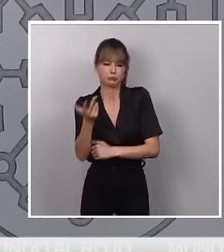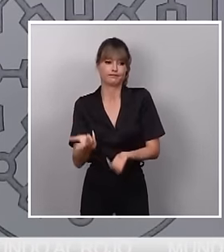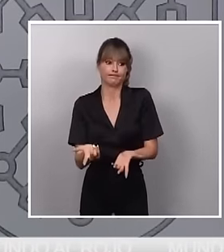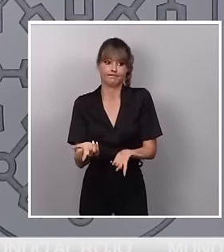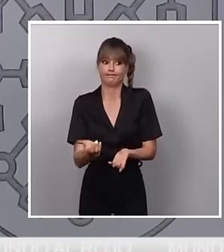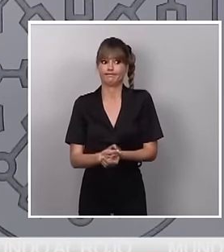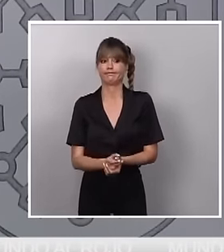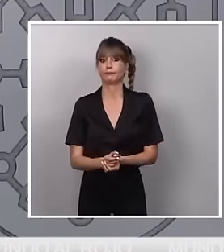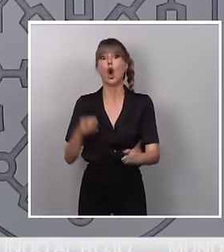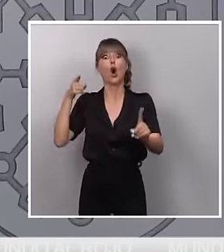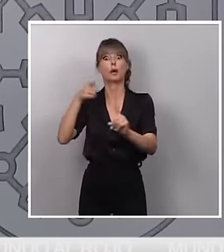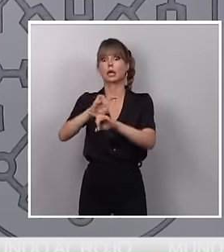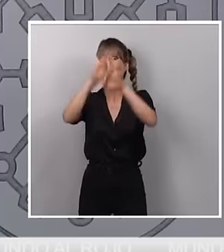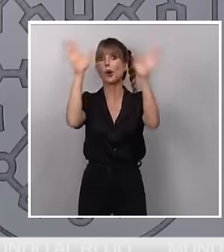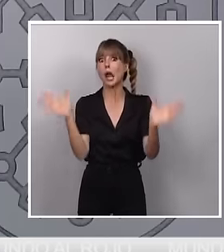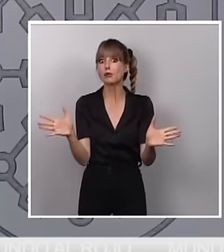Con un claro objetivo,